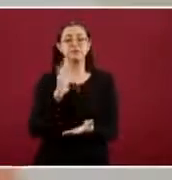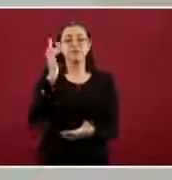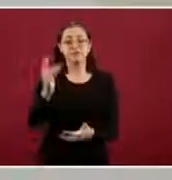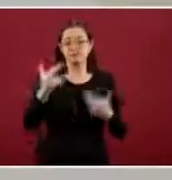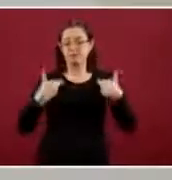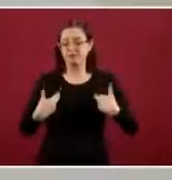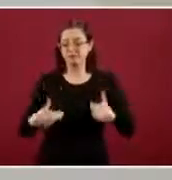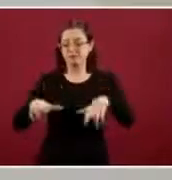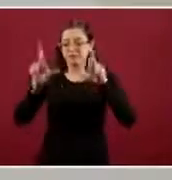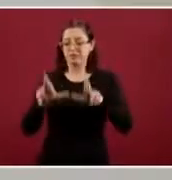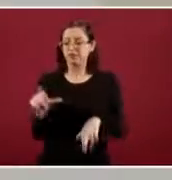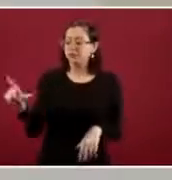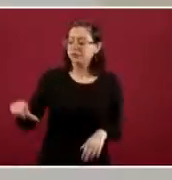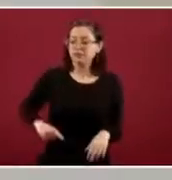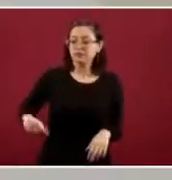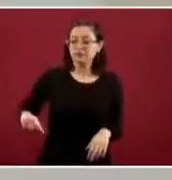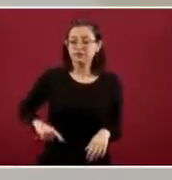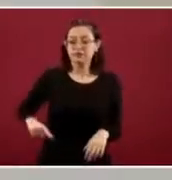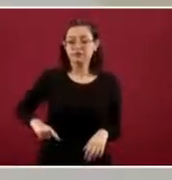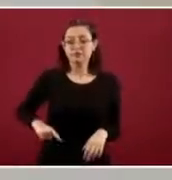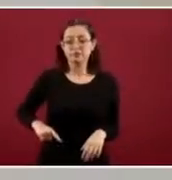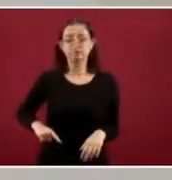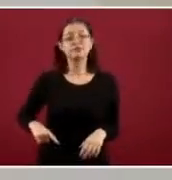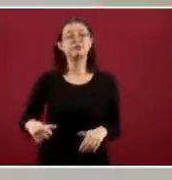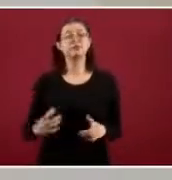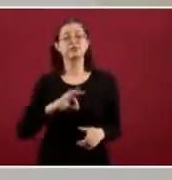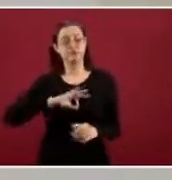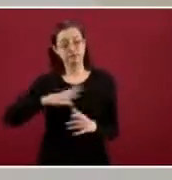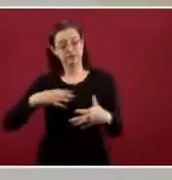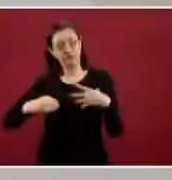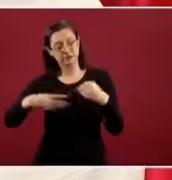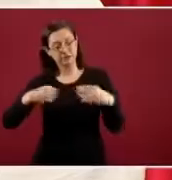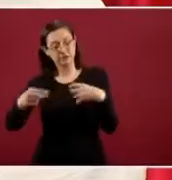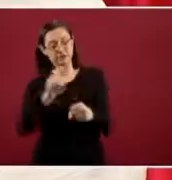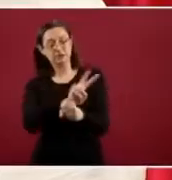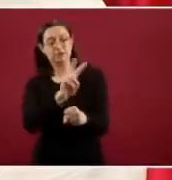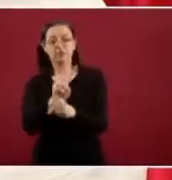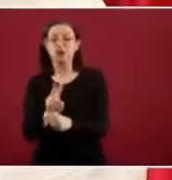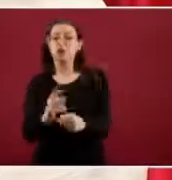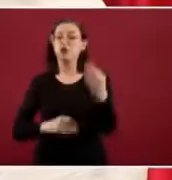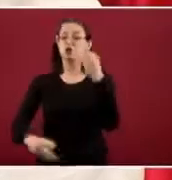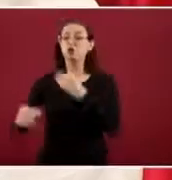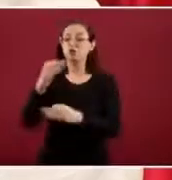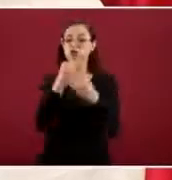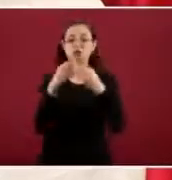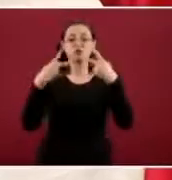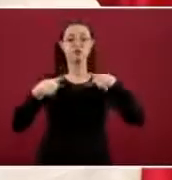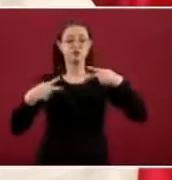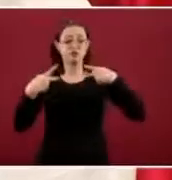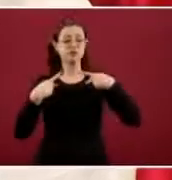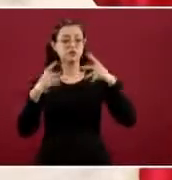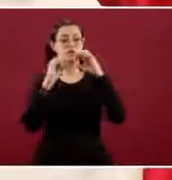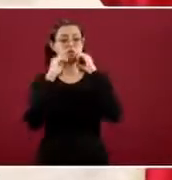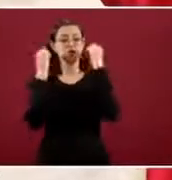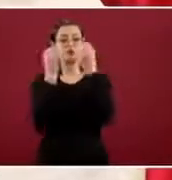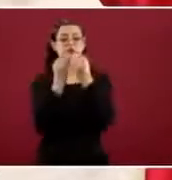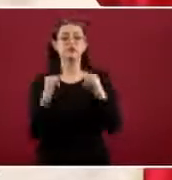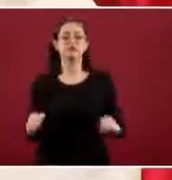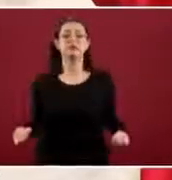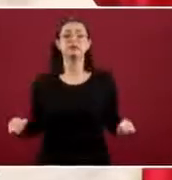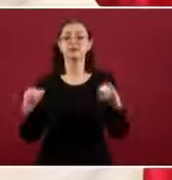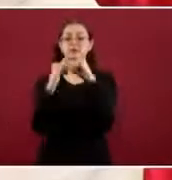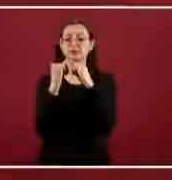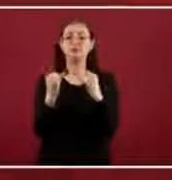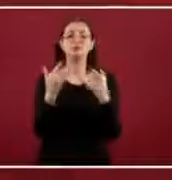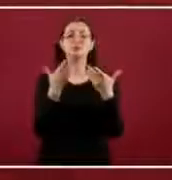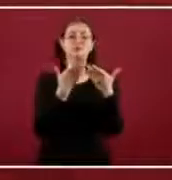gobierno, los que estamos operando la respuesta a esta epidemia, para todas aquellas personas, organizaciones, instituciones de los